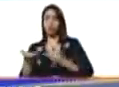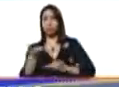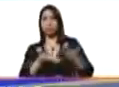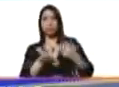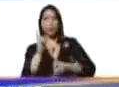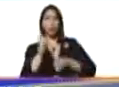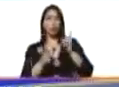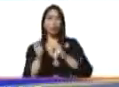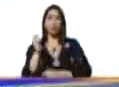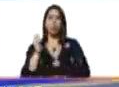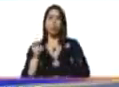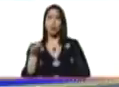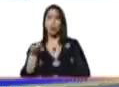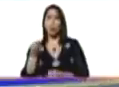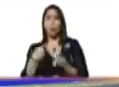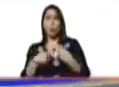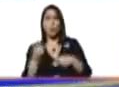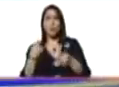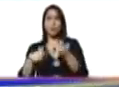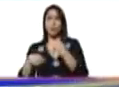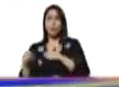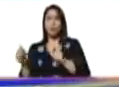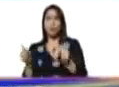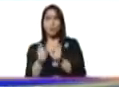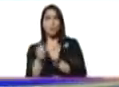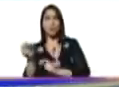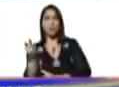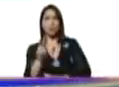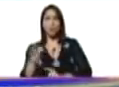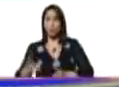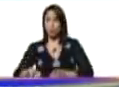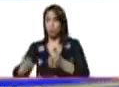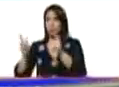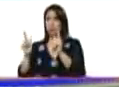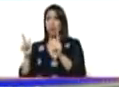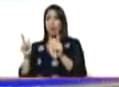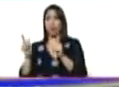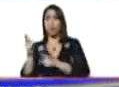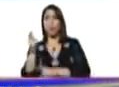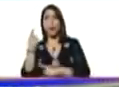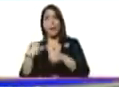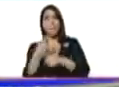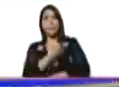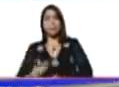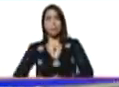con Venezuela. Fue autorizado el presidente de Estados Unidos, Barack Obama.